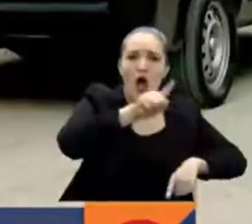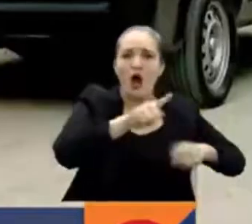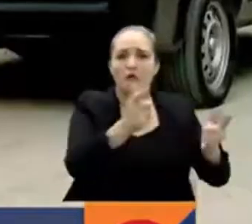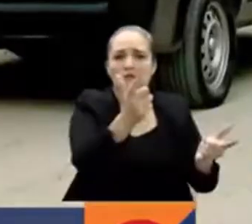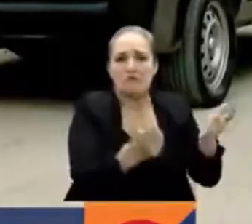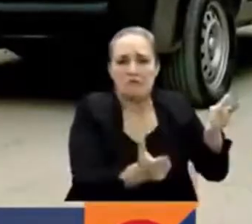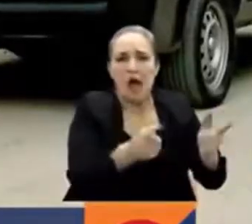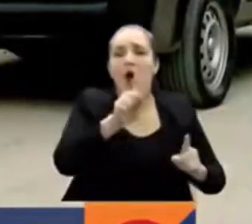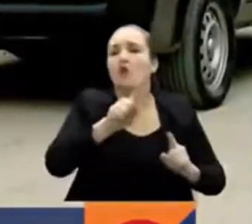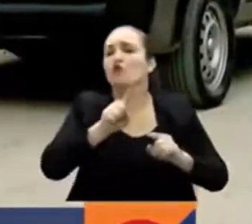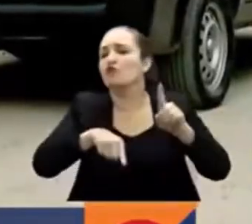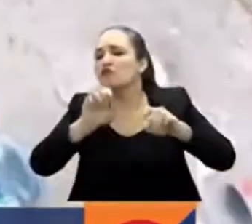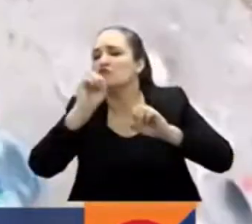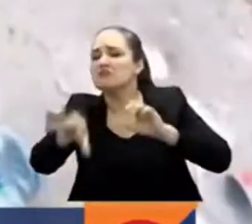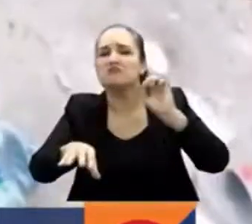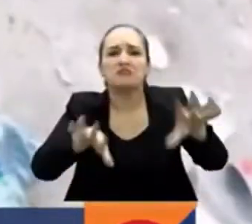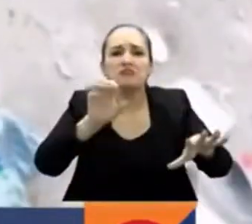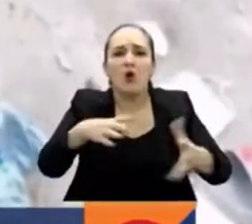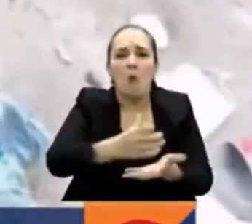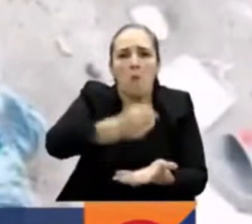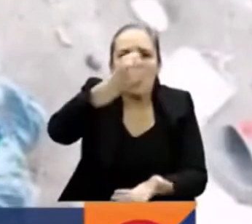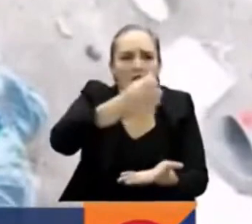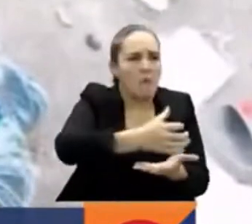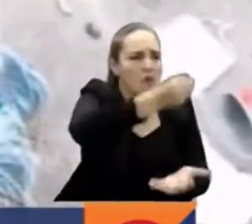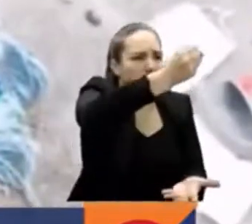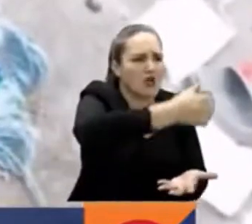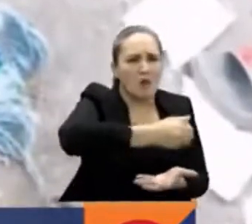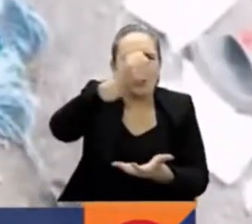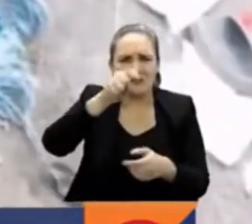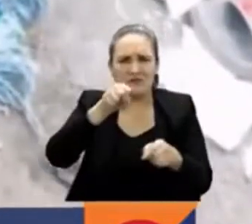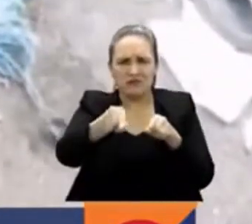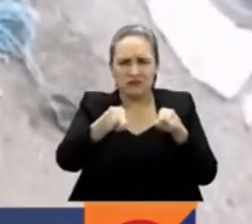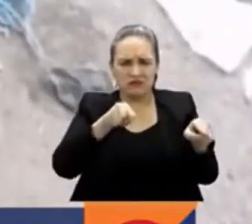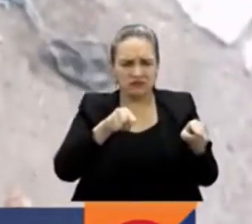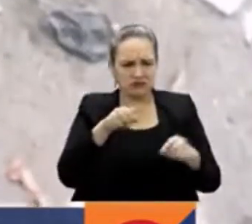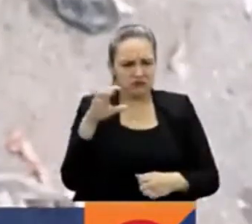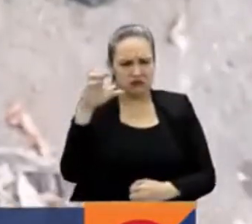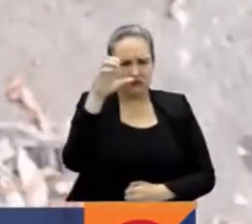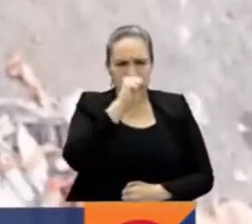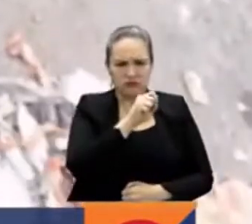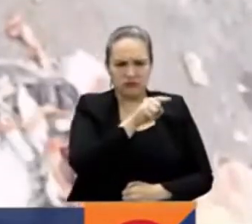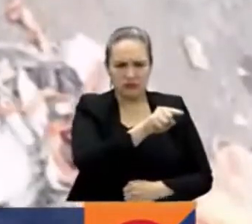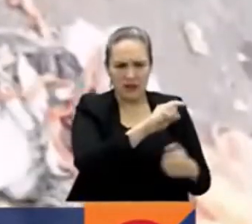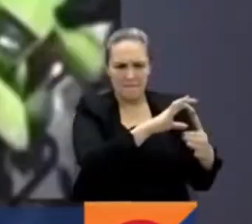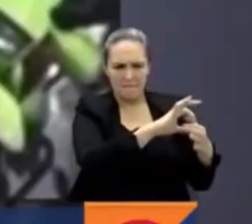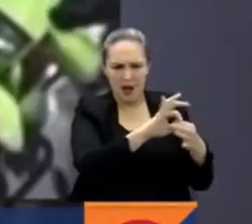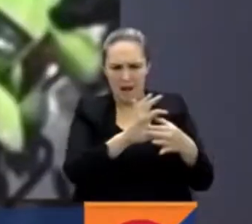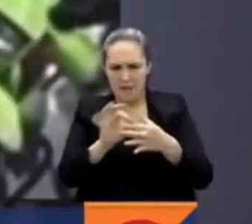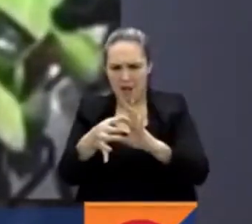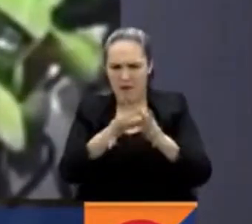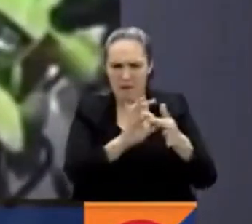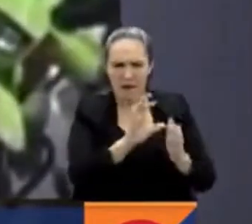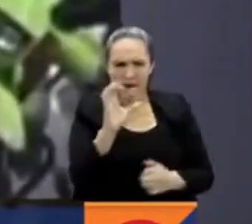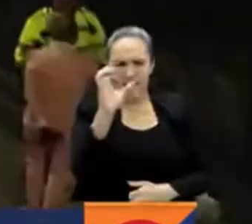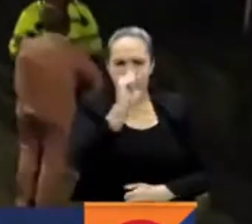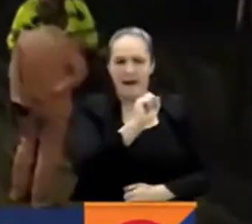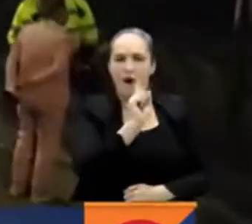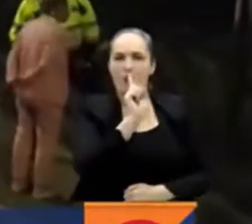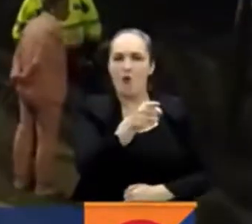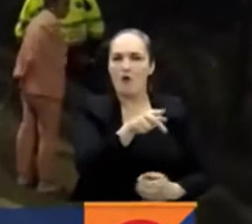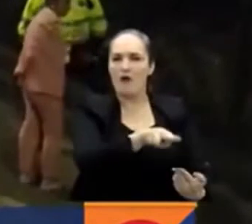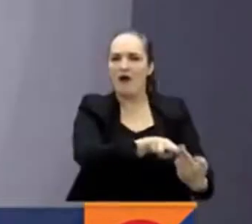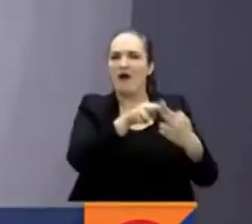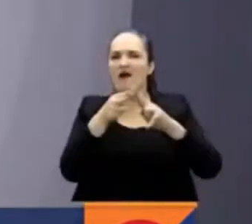zonas públicas, en distintas partes de Bogotá. Las autoridades indican que los homicidios estarían relacionados con disputas entre bandas de